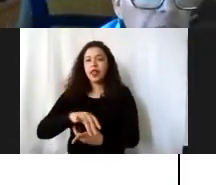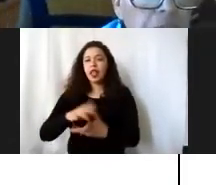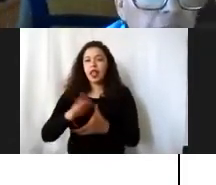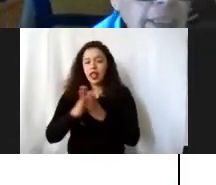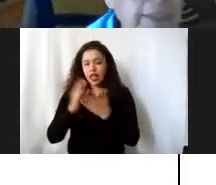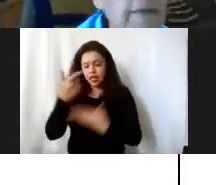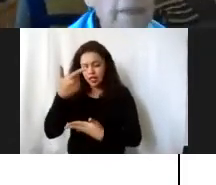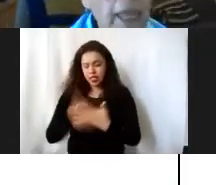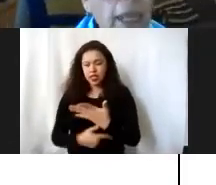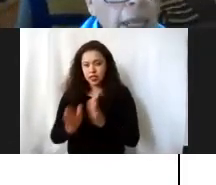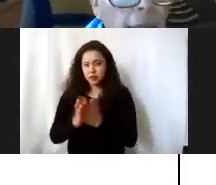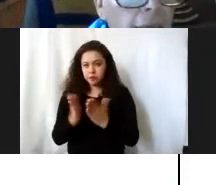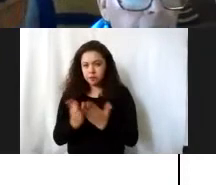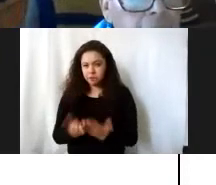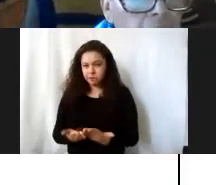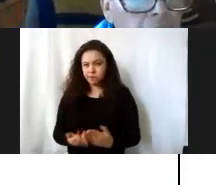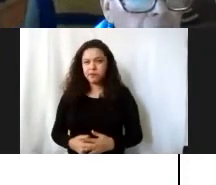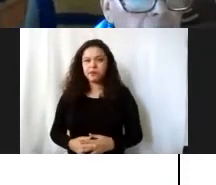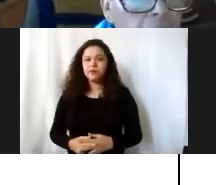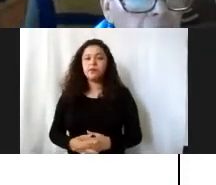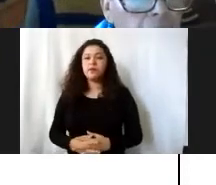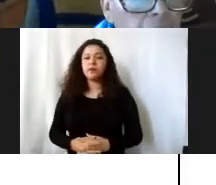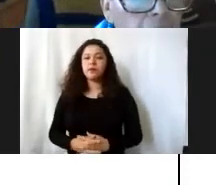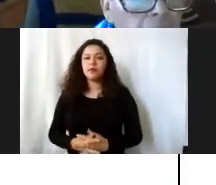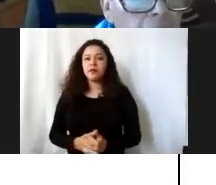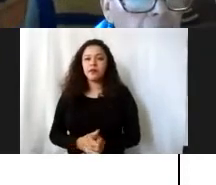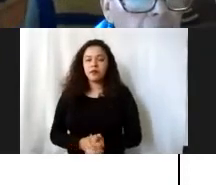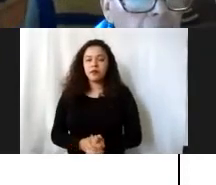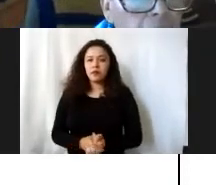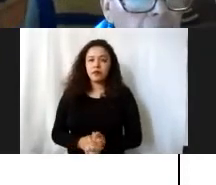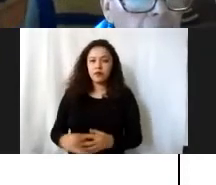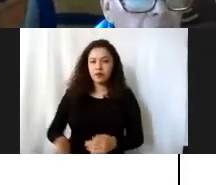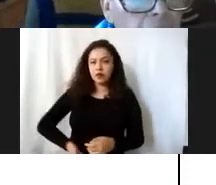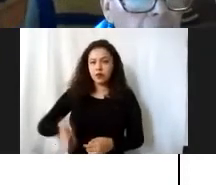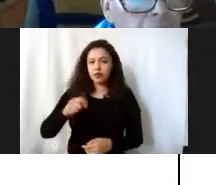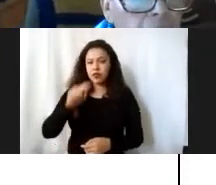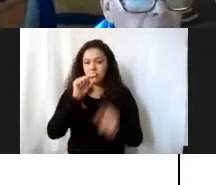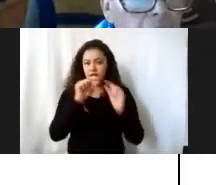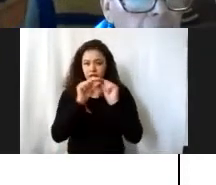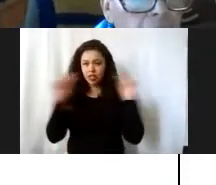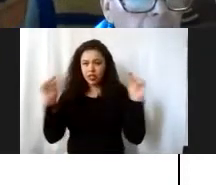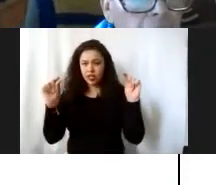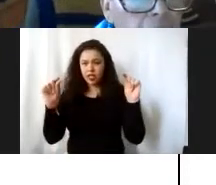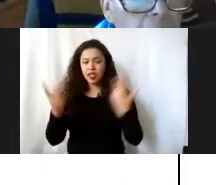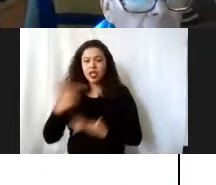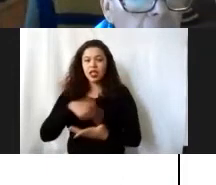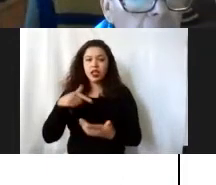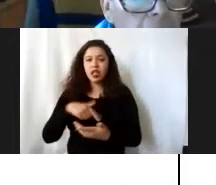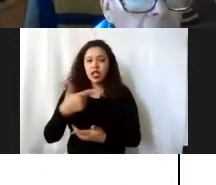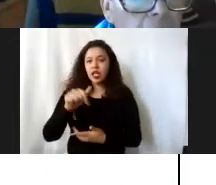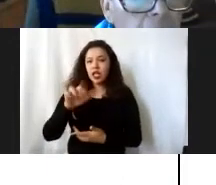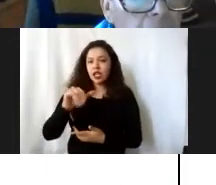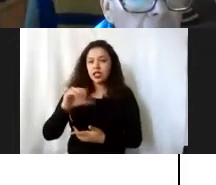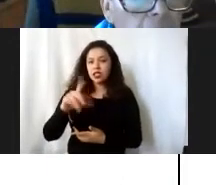quiero comentarles. Este primero que pongo acá, que está incompleta la fuente, dice García Pastrana